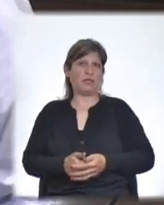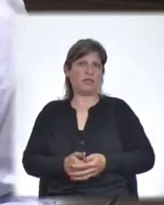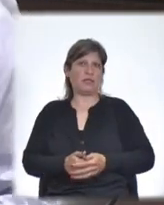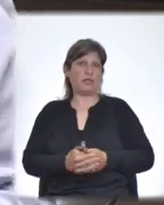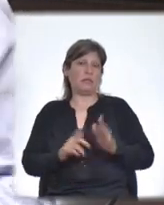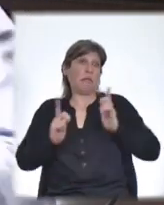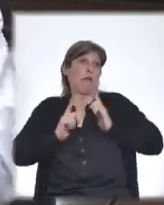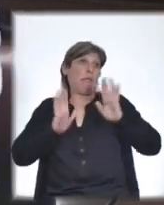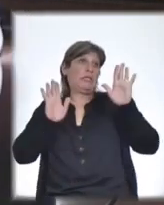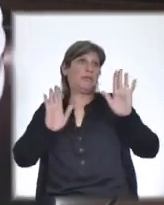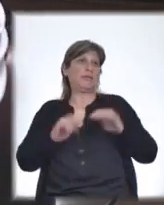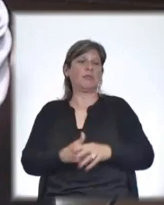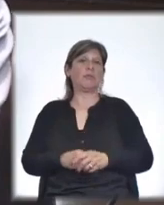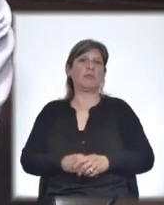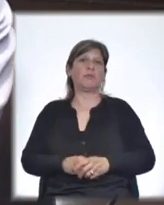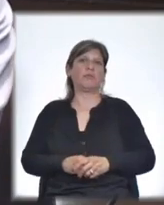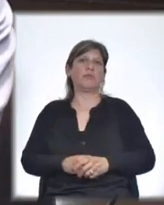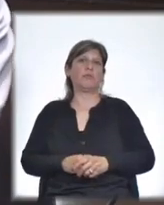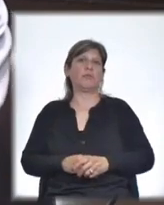quedarán esperando.